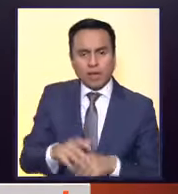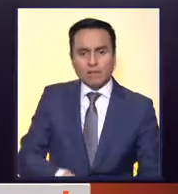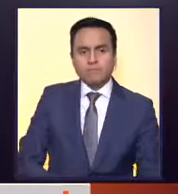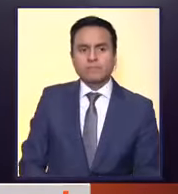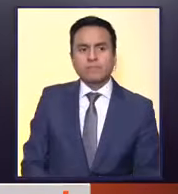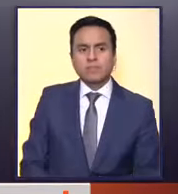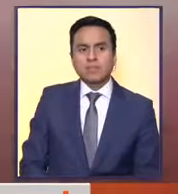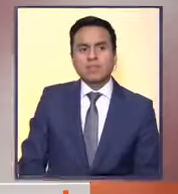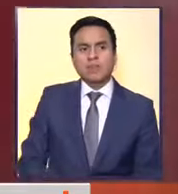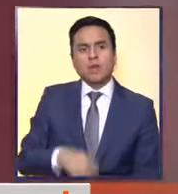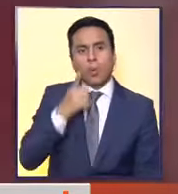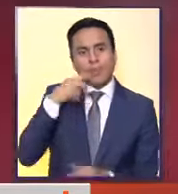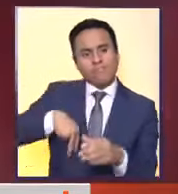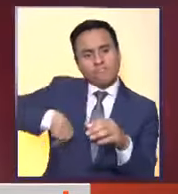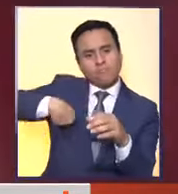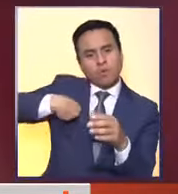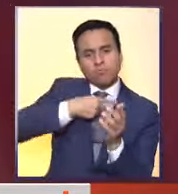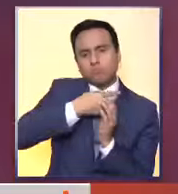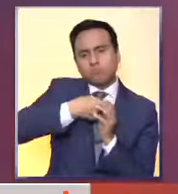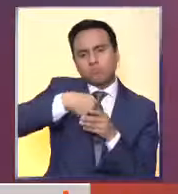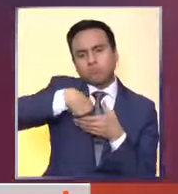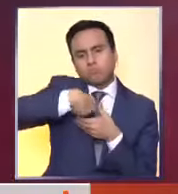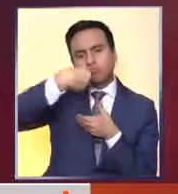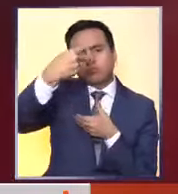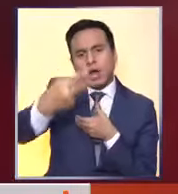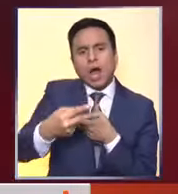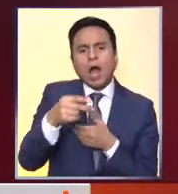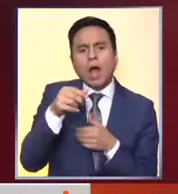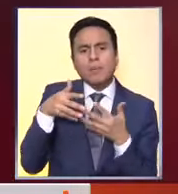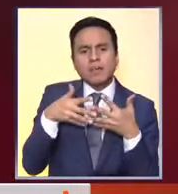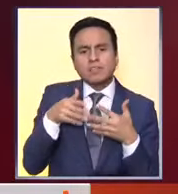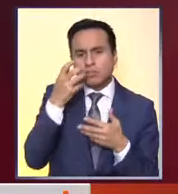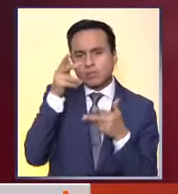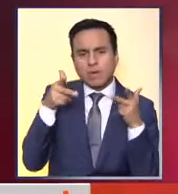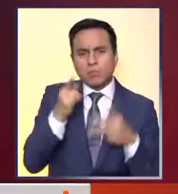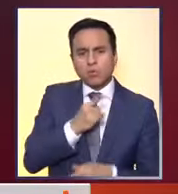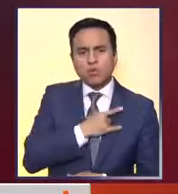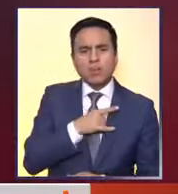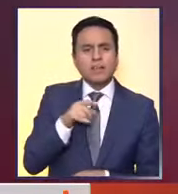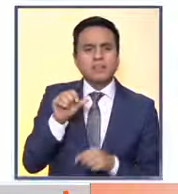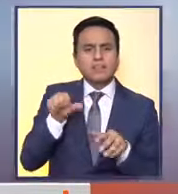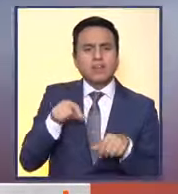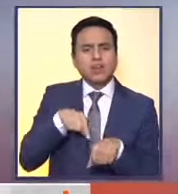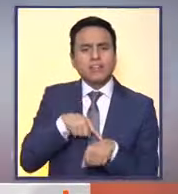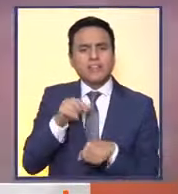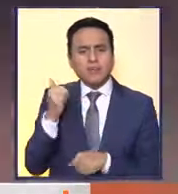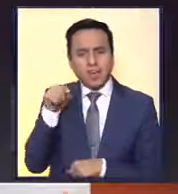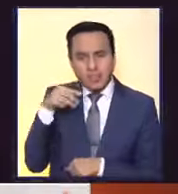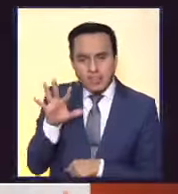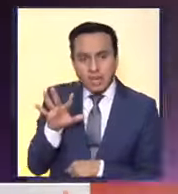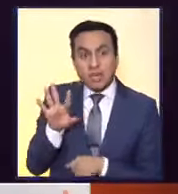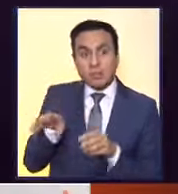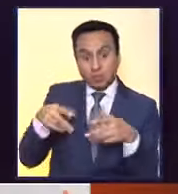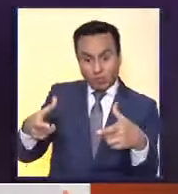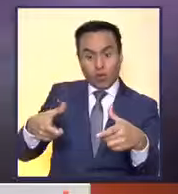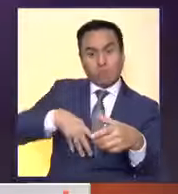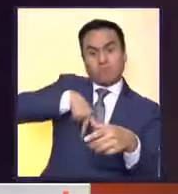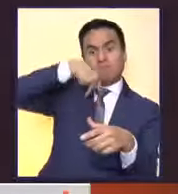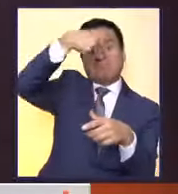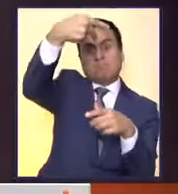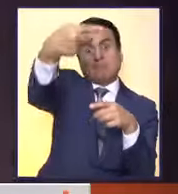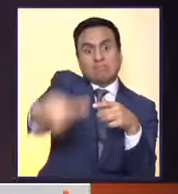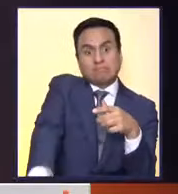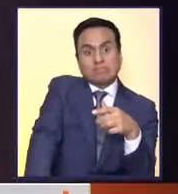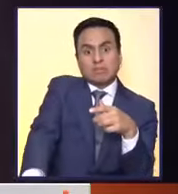El hombre bala del American Circus de Maipú, en la función de las 16 horas de este jueves, sobrepasó la red de seguridad.